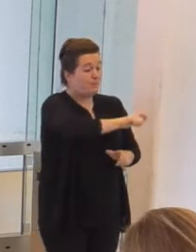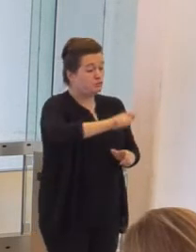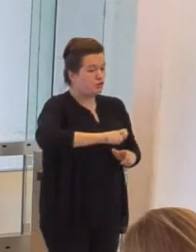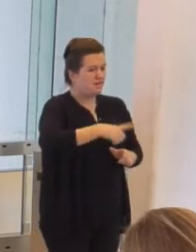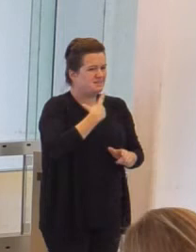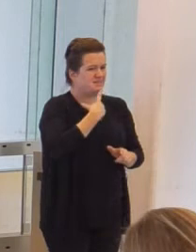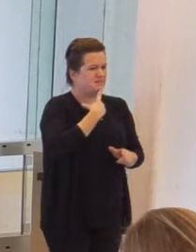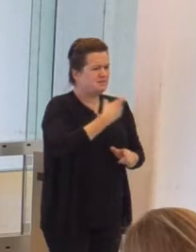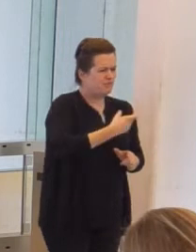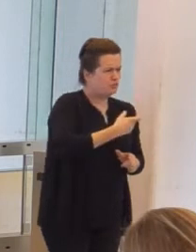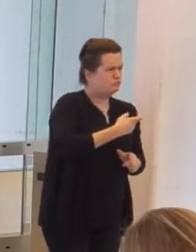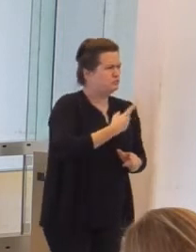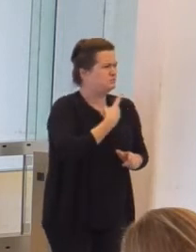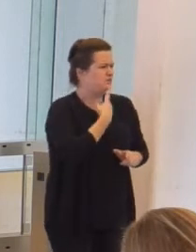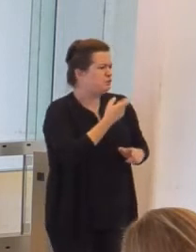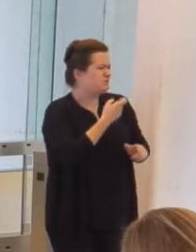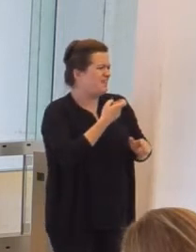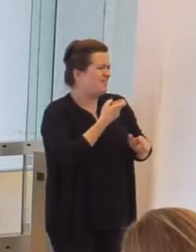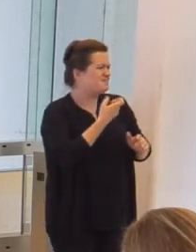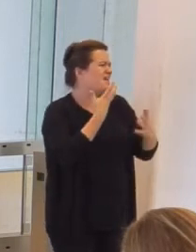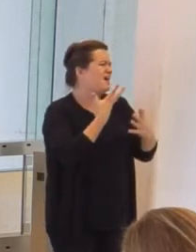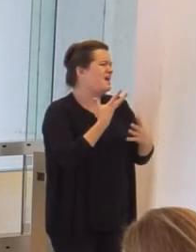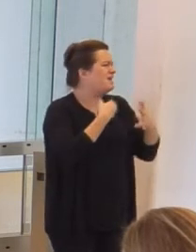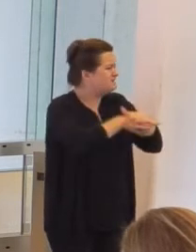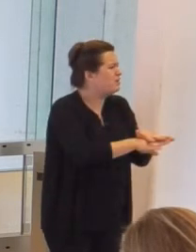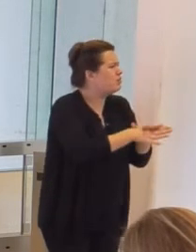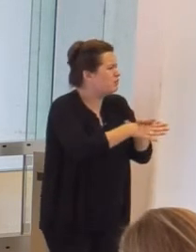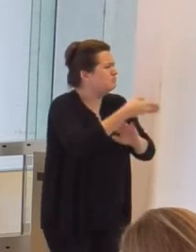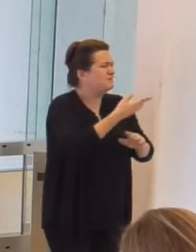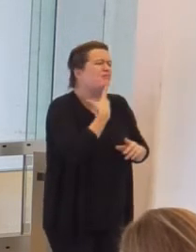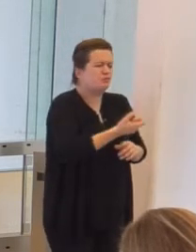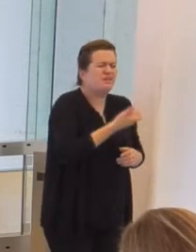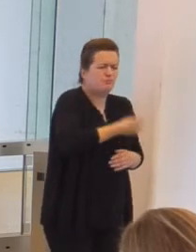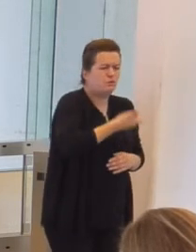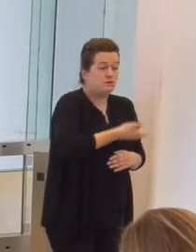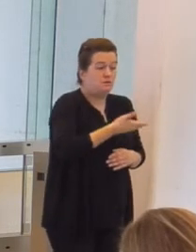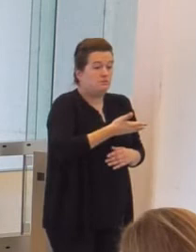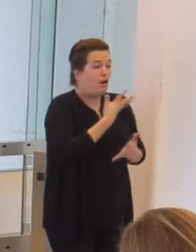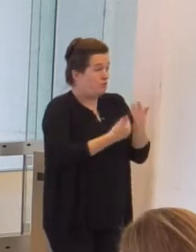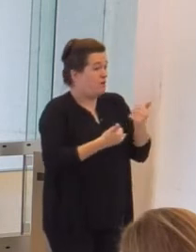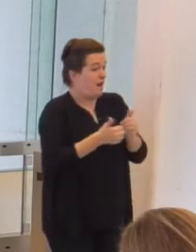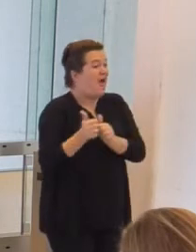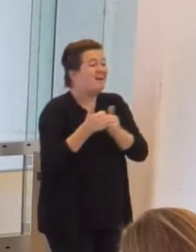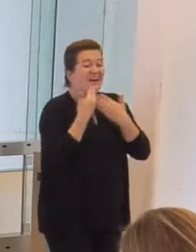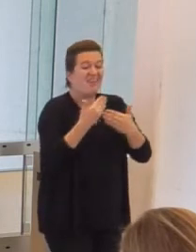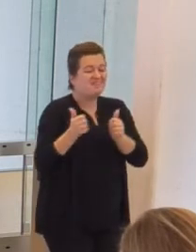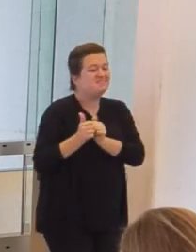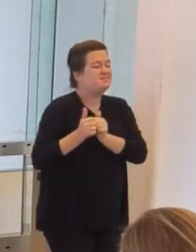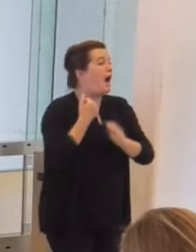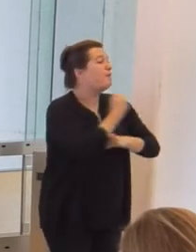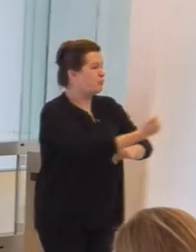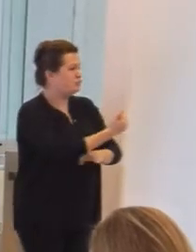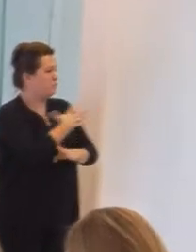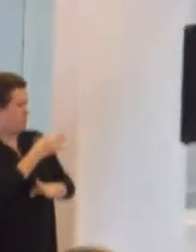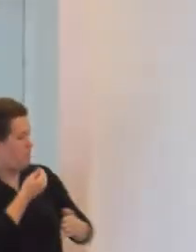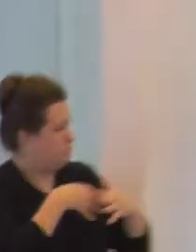grandes e importantes de inserción, pueda incorporarse laboralmente. Siempre es mucho